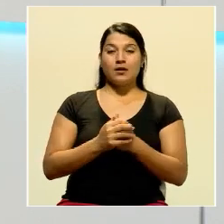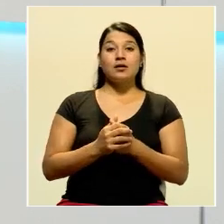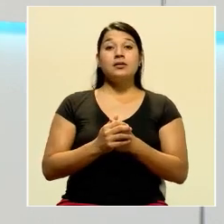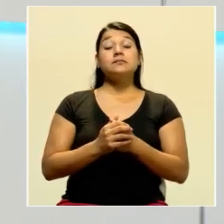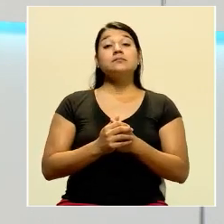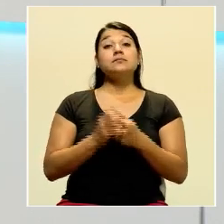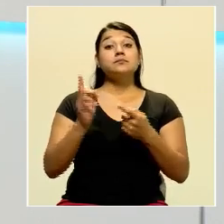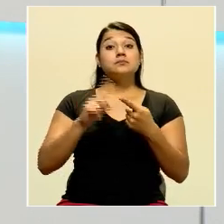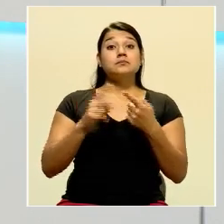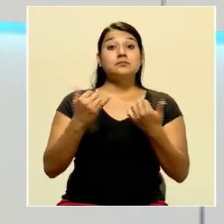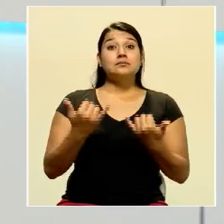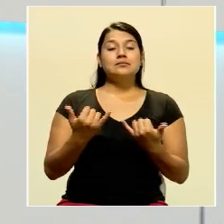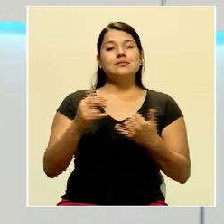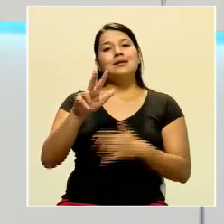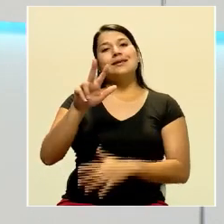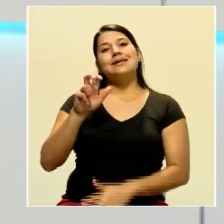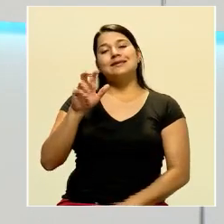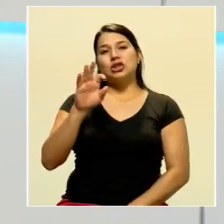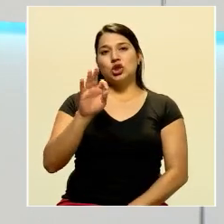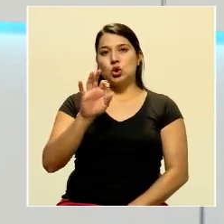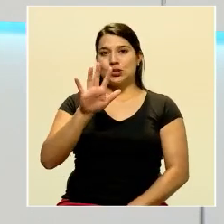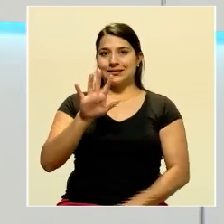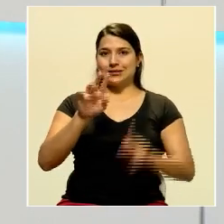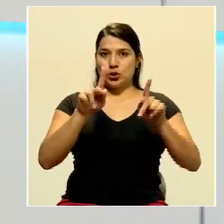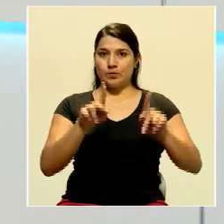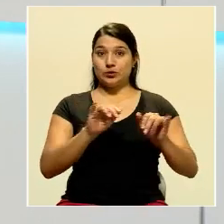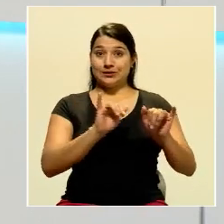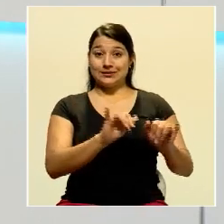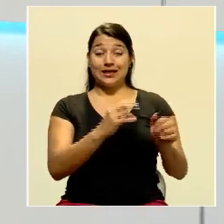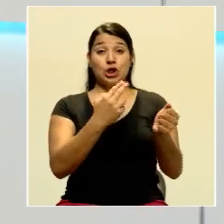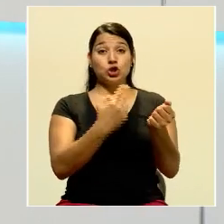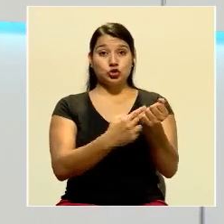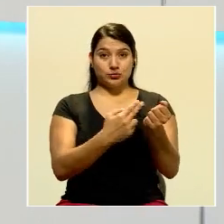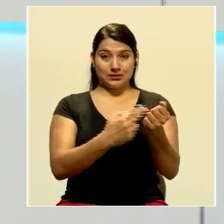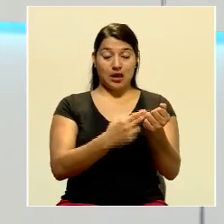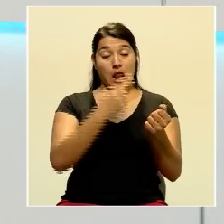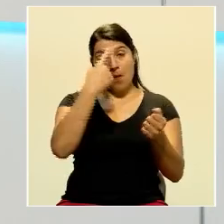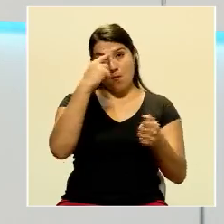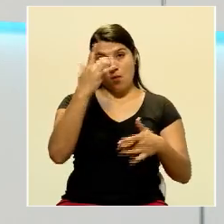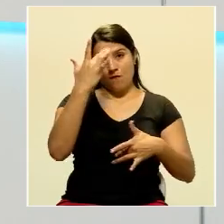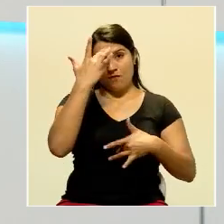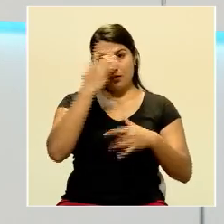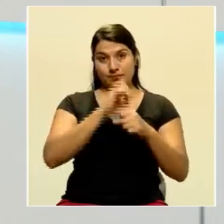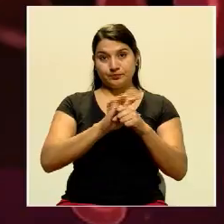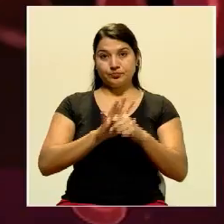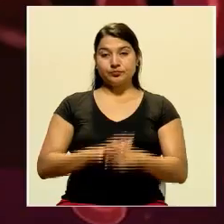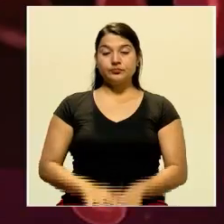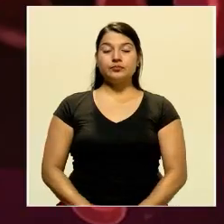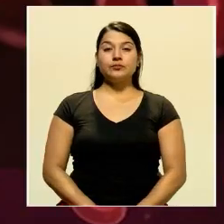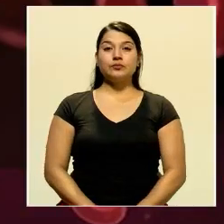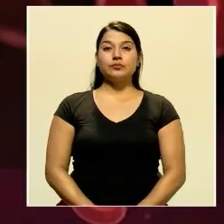registran 395 personas hospitalizadas por este virus.